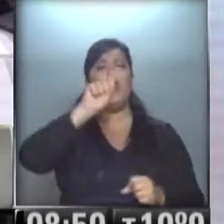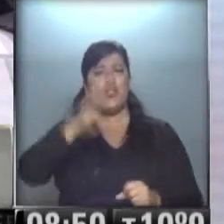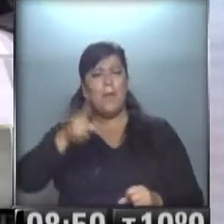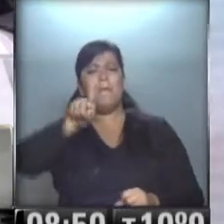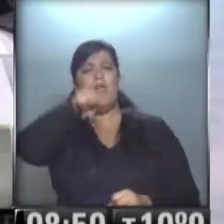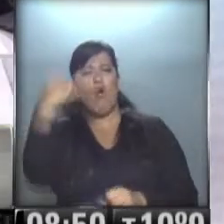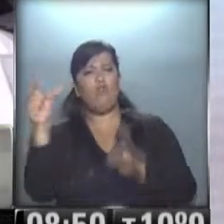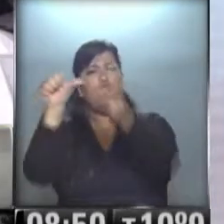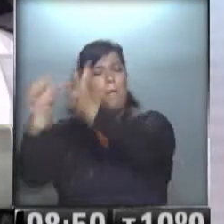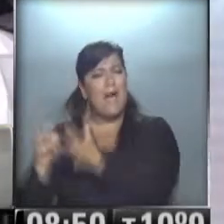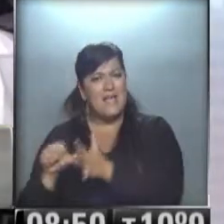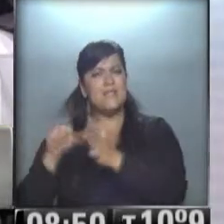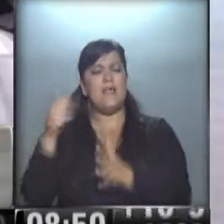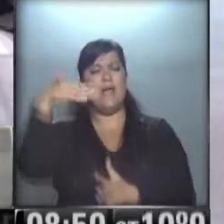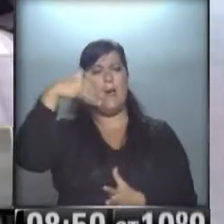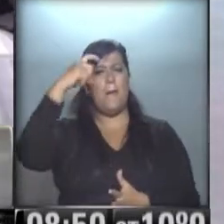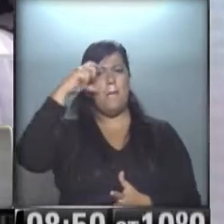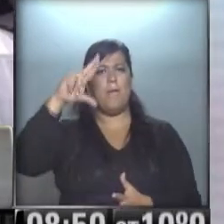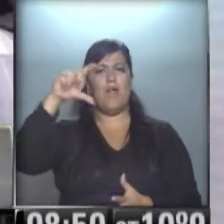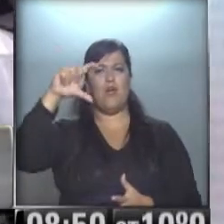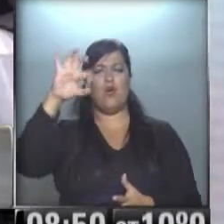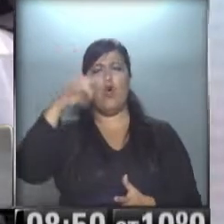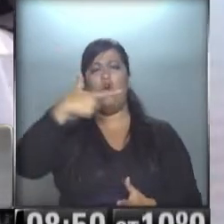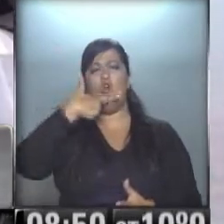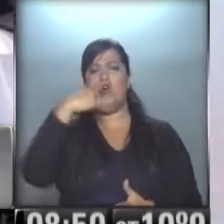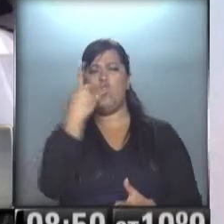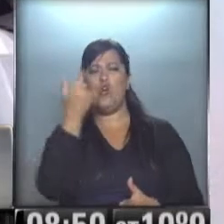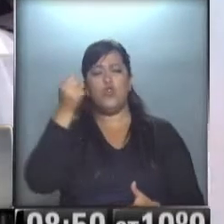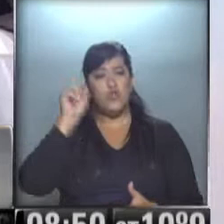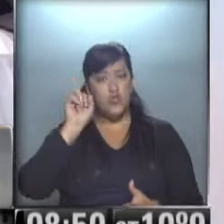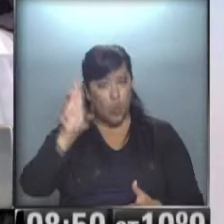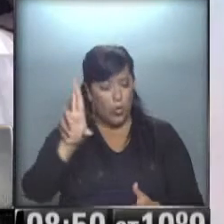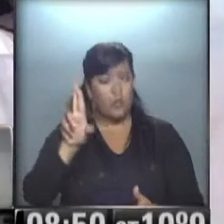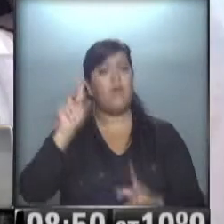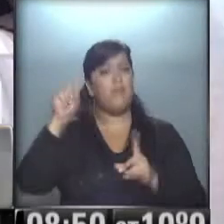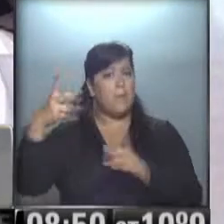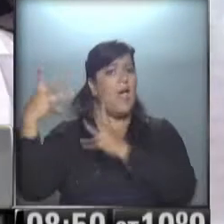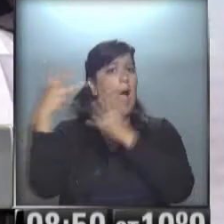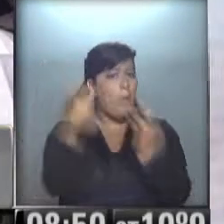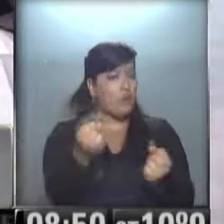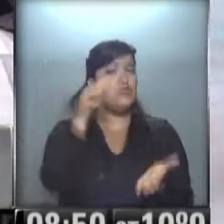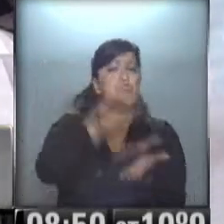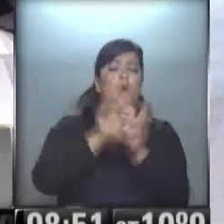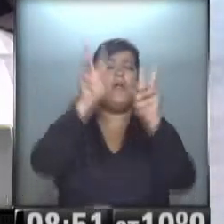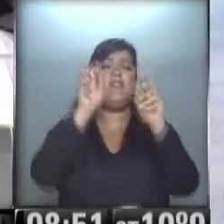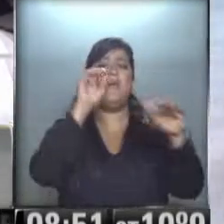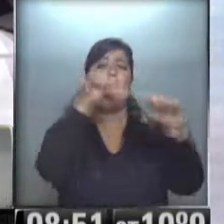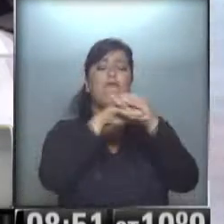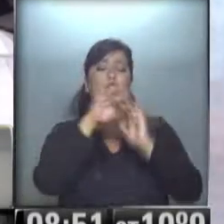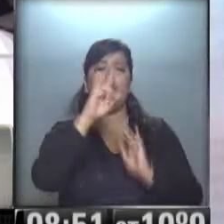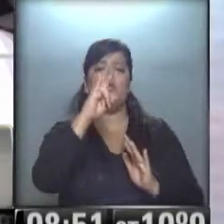presidentes del Mercosur con la propia presencia de la presidenta Cristina Fernández en la cumbre en